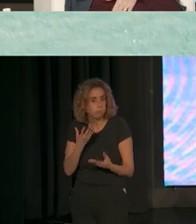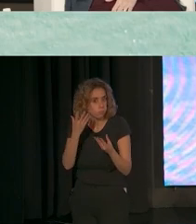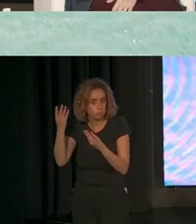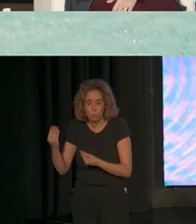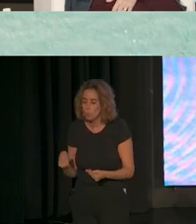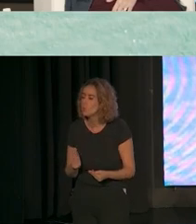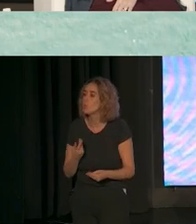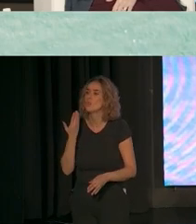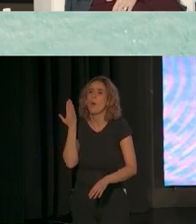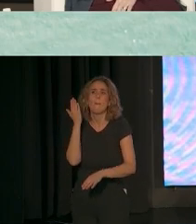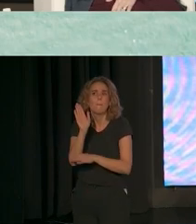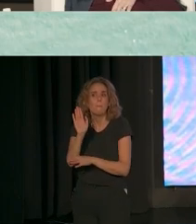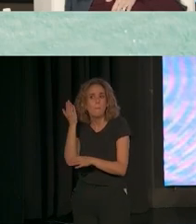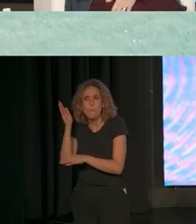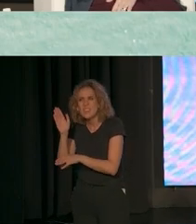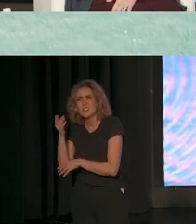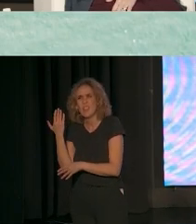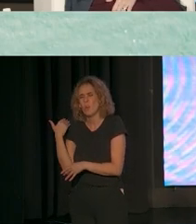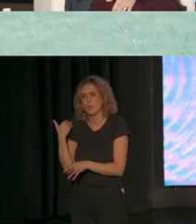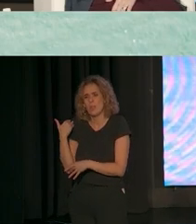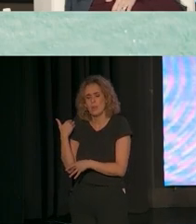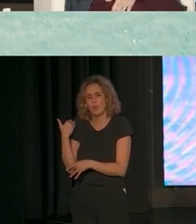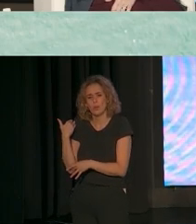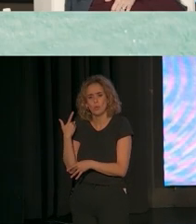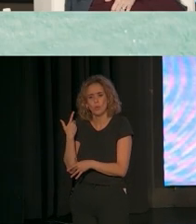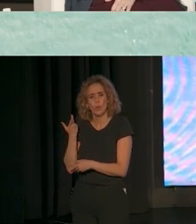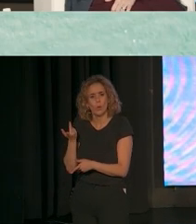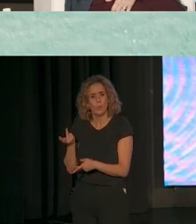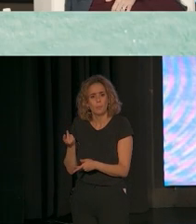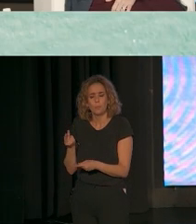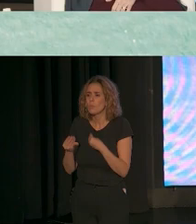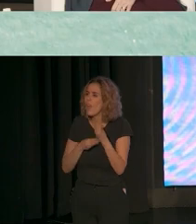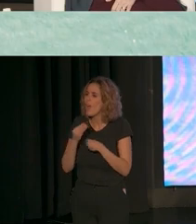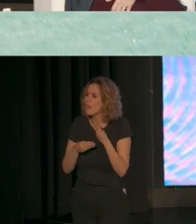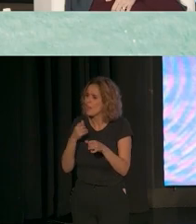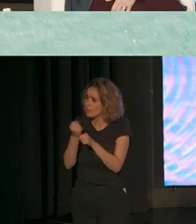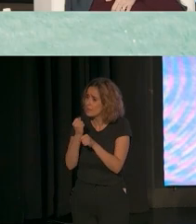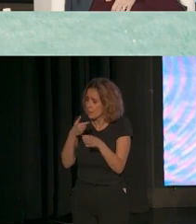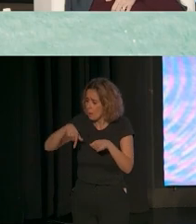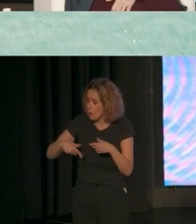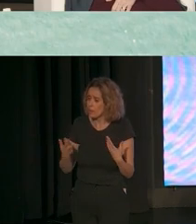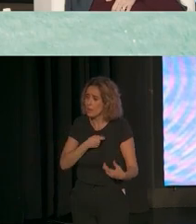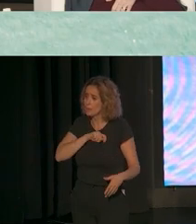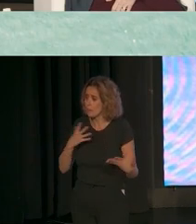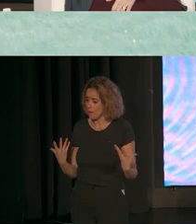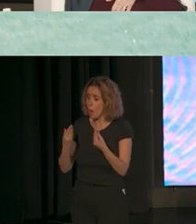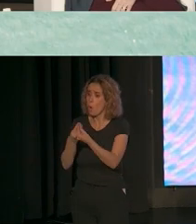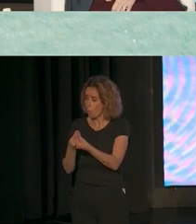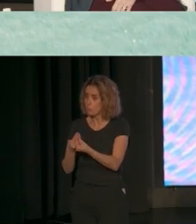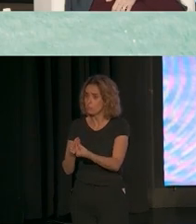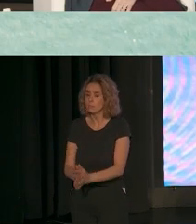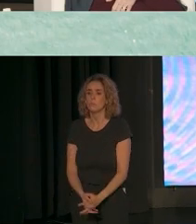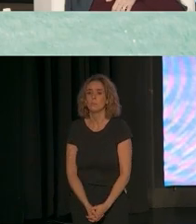habido presentaciones. Hace un par de años, por ejemplo, fuimos capaces de hacer algo de trabajo juntos aquí en España.